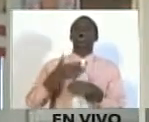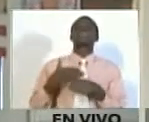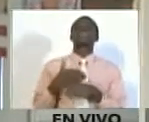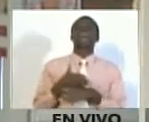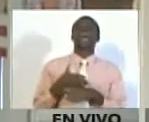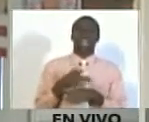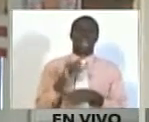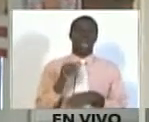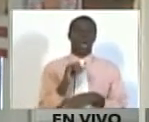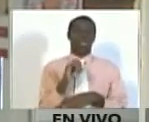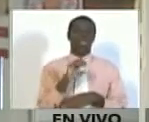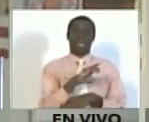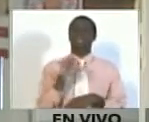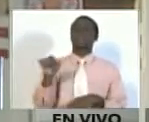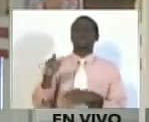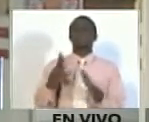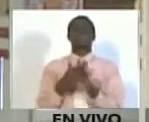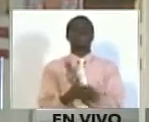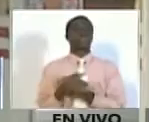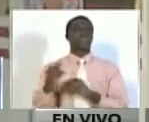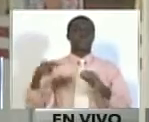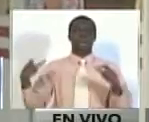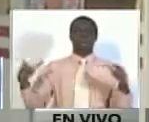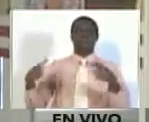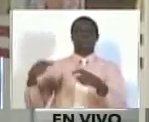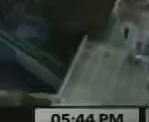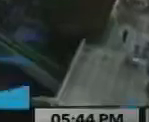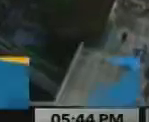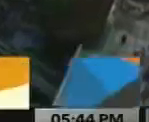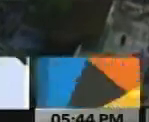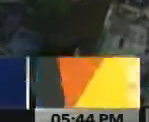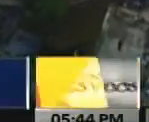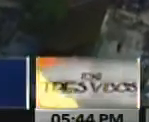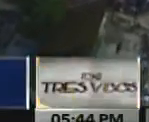del IAEM, para hablar de esta feria. Rápidamente, las notas.